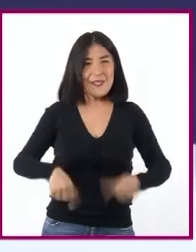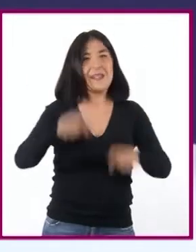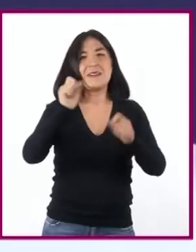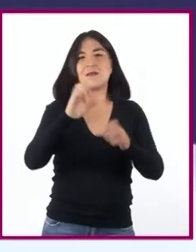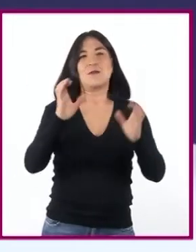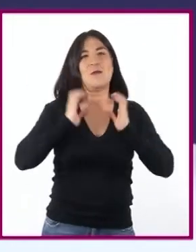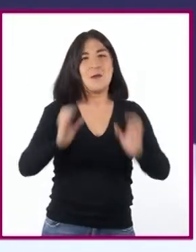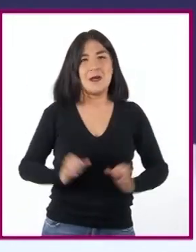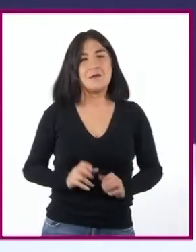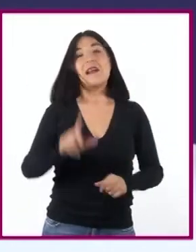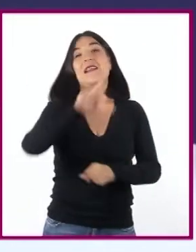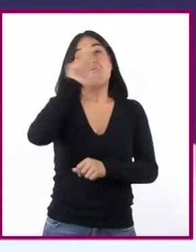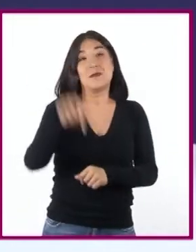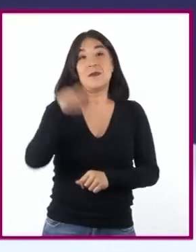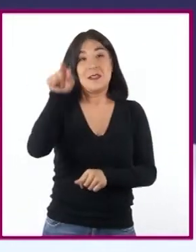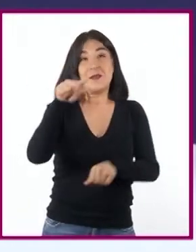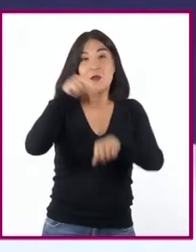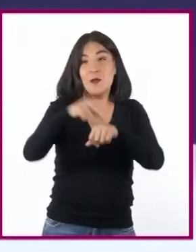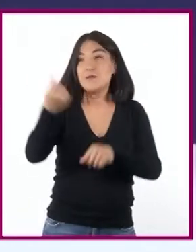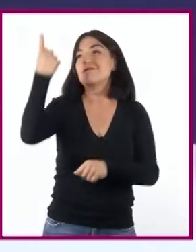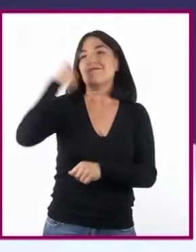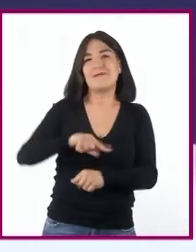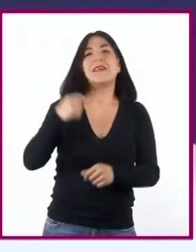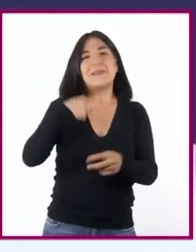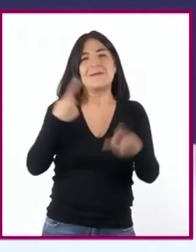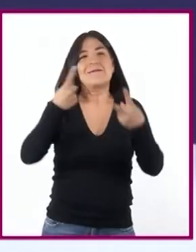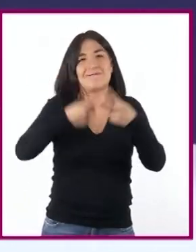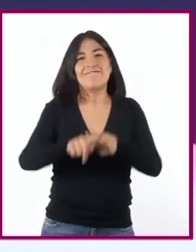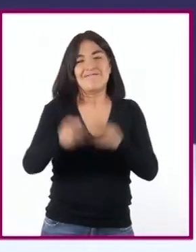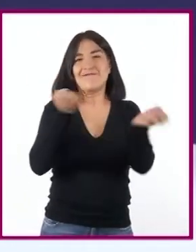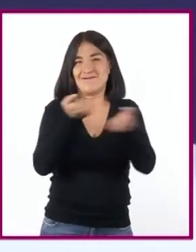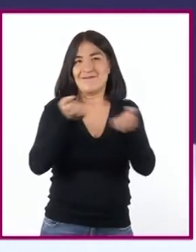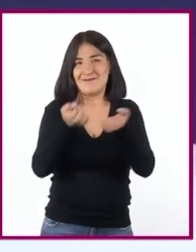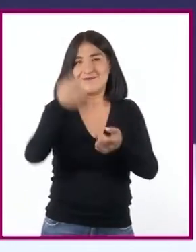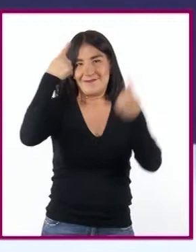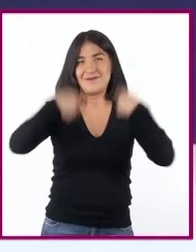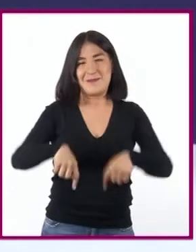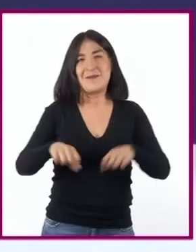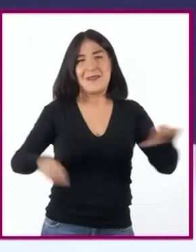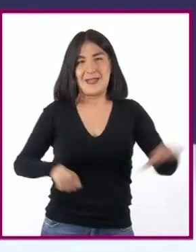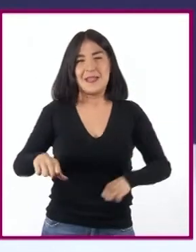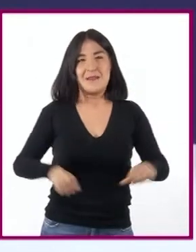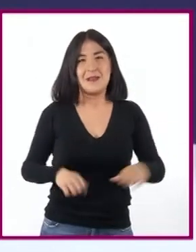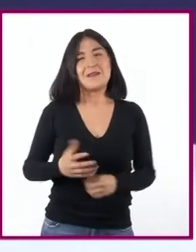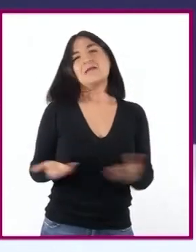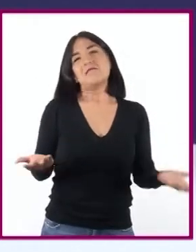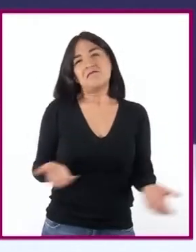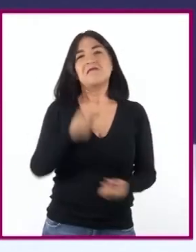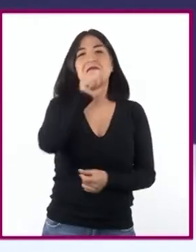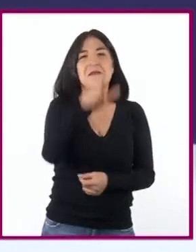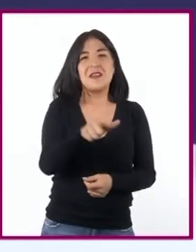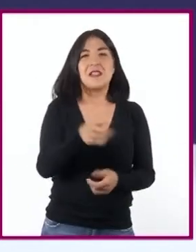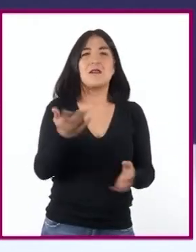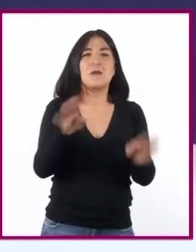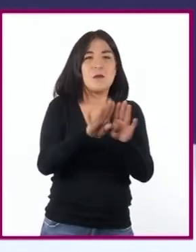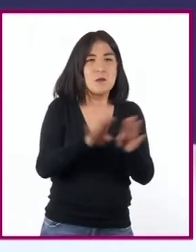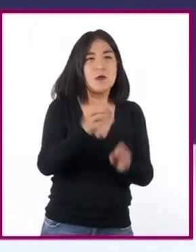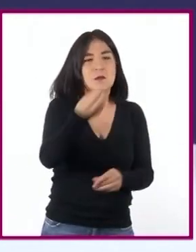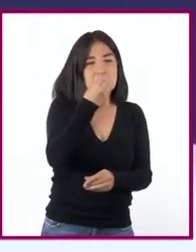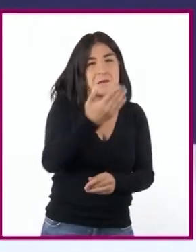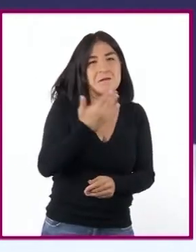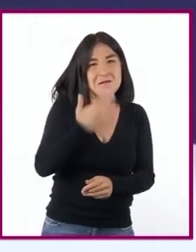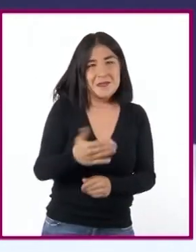y, según sus indicaciones, comenzar con alguna actividad física, así como de un plan de